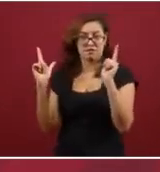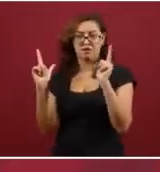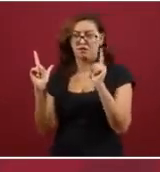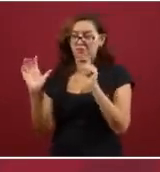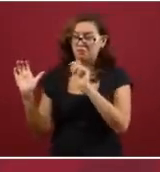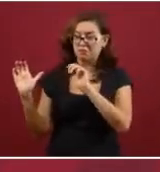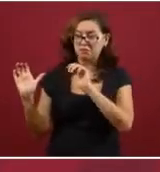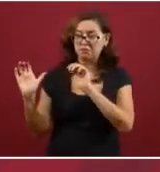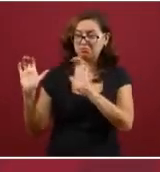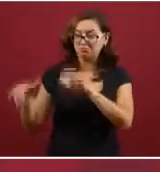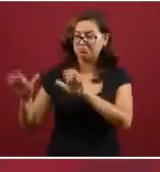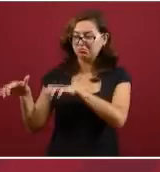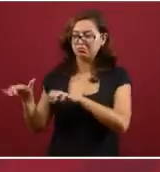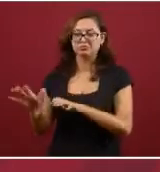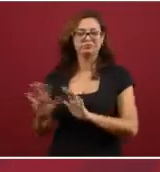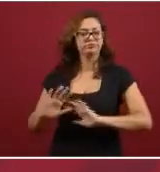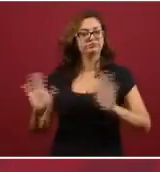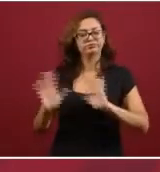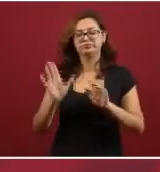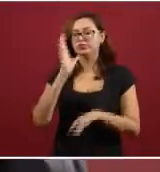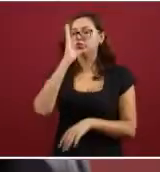los libros